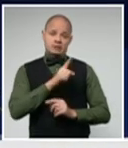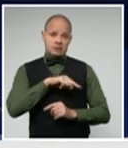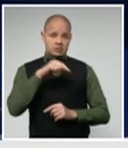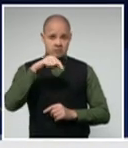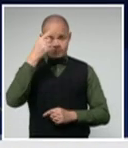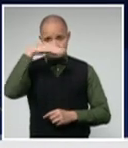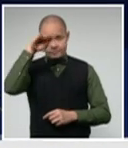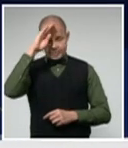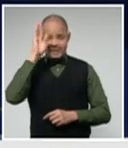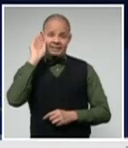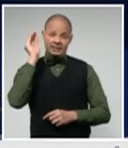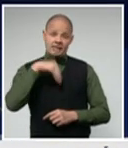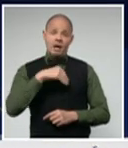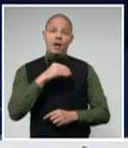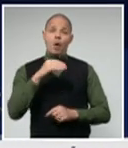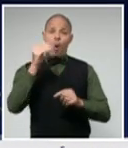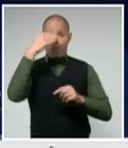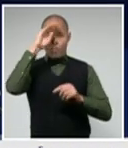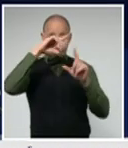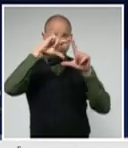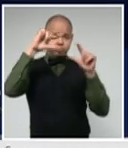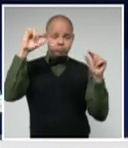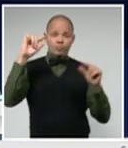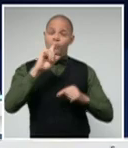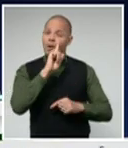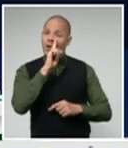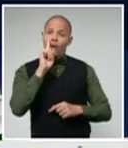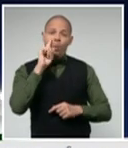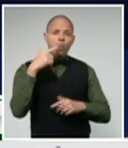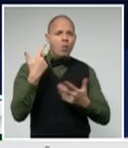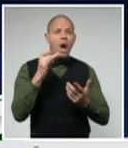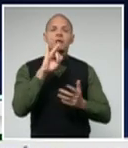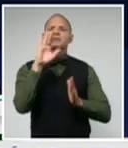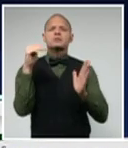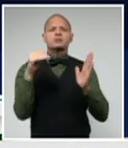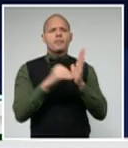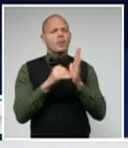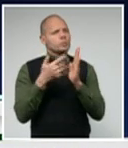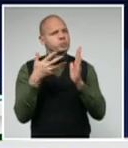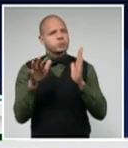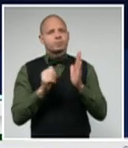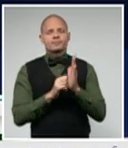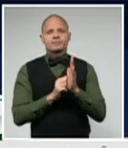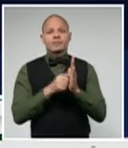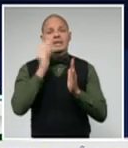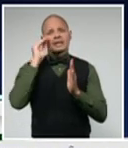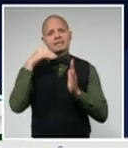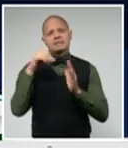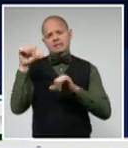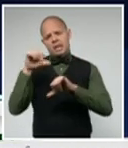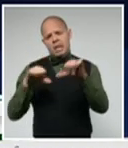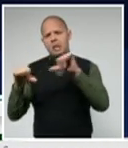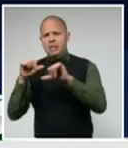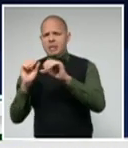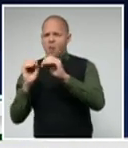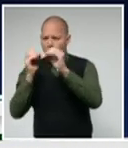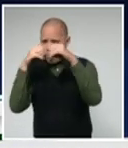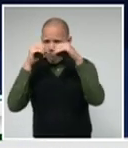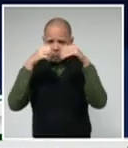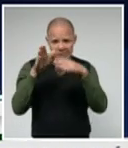7.438 muestras para el diagnóstico de la COVID en los diferentes laboratorios de biología molecular de nuestro